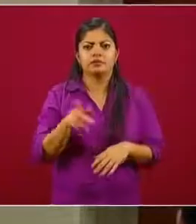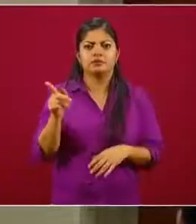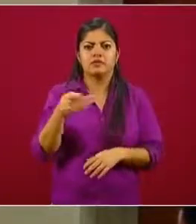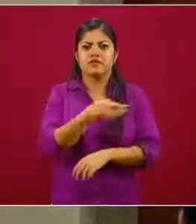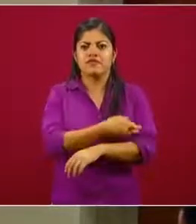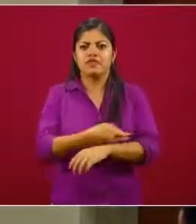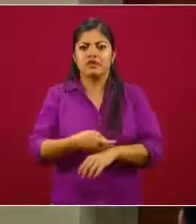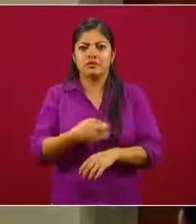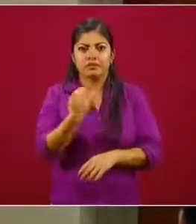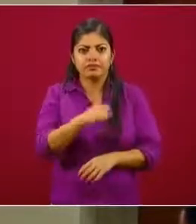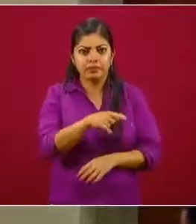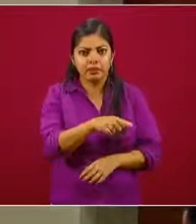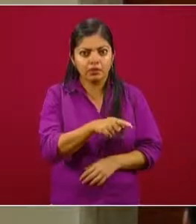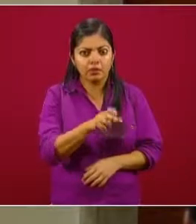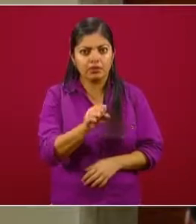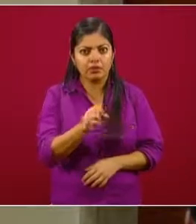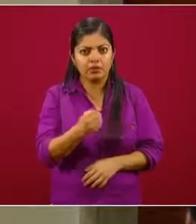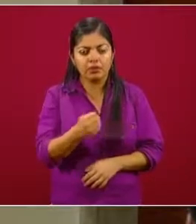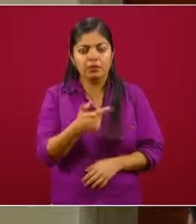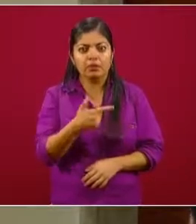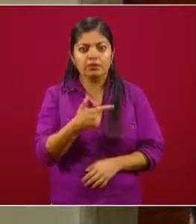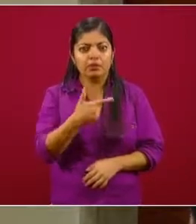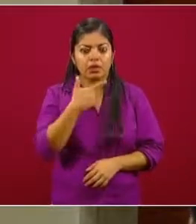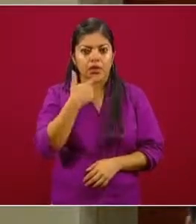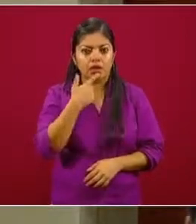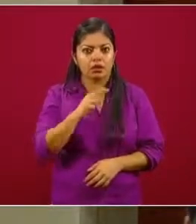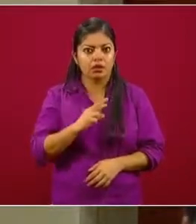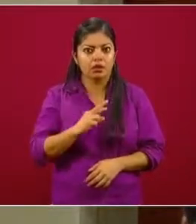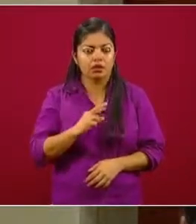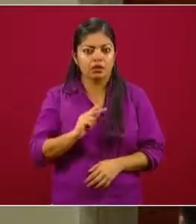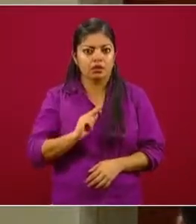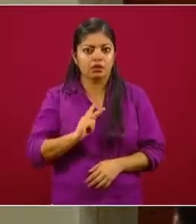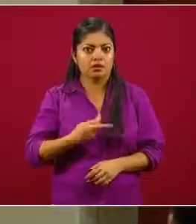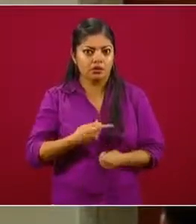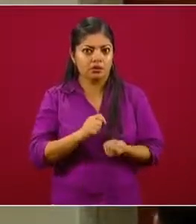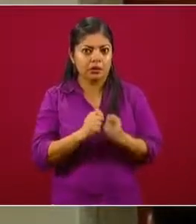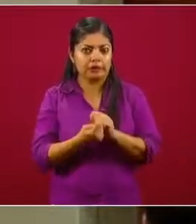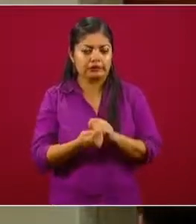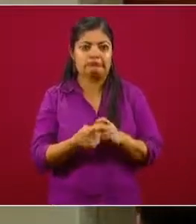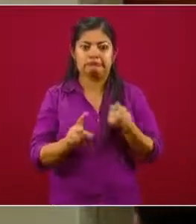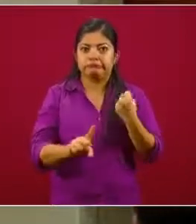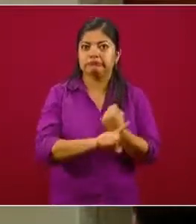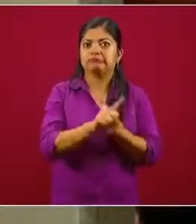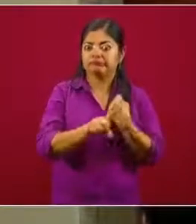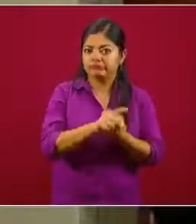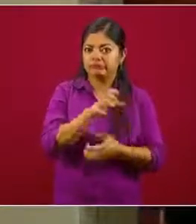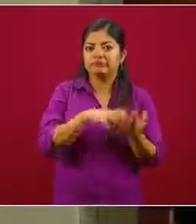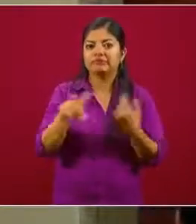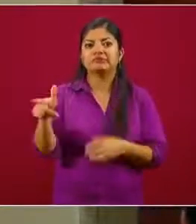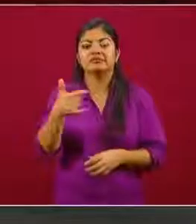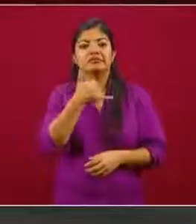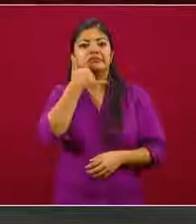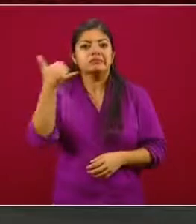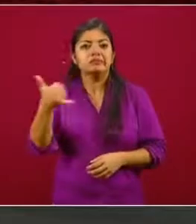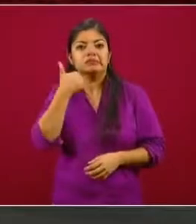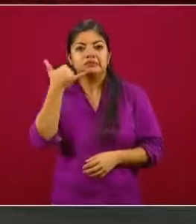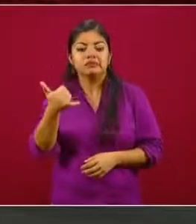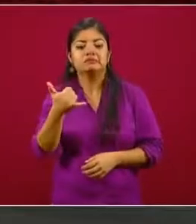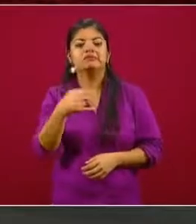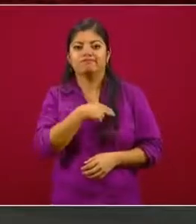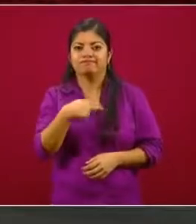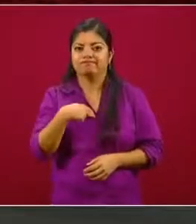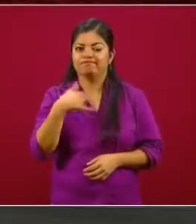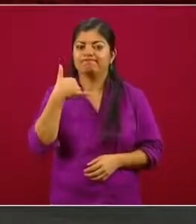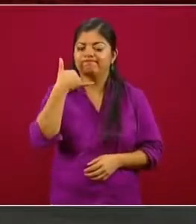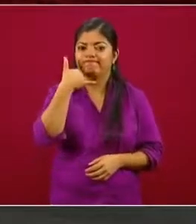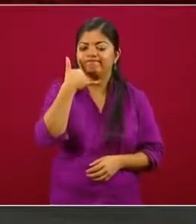familia conoce. Entonces, eso se ha vuelto complicado, entonces hemos dado bastantes orientaciones en este sentido, pero sí nos estamos dando cuenta